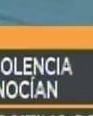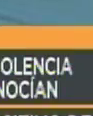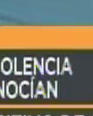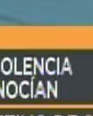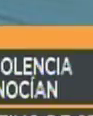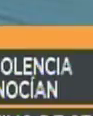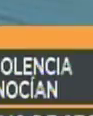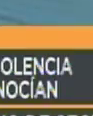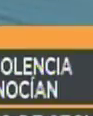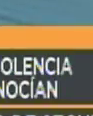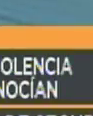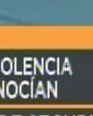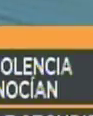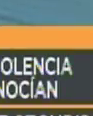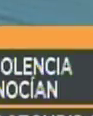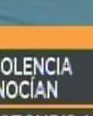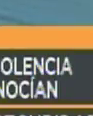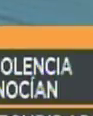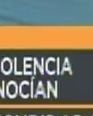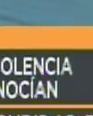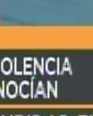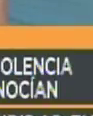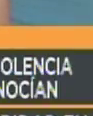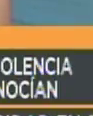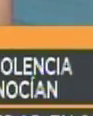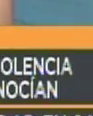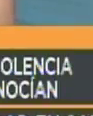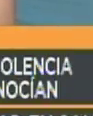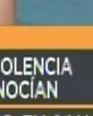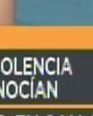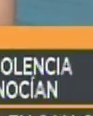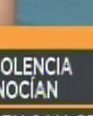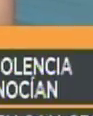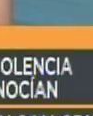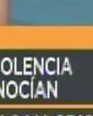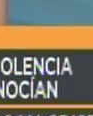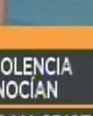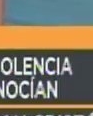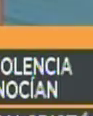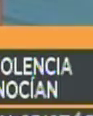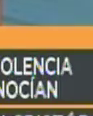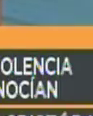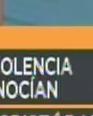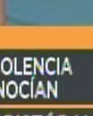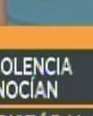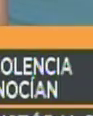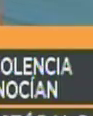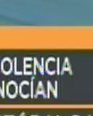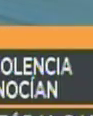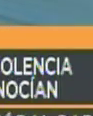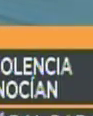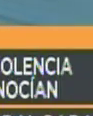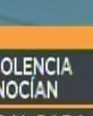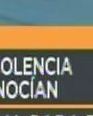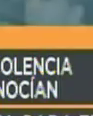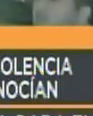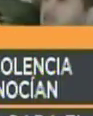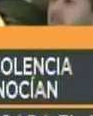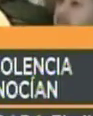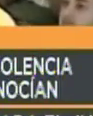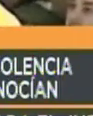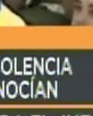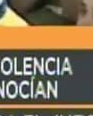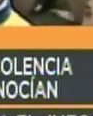imperial. El que odia es imperialista y nosotros somos revolucionarios y por eso somos amantes, amamos el